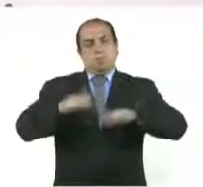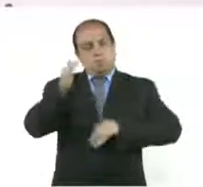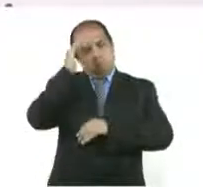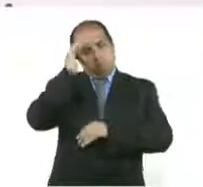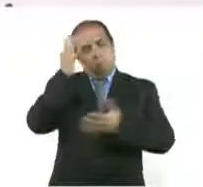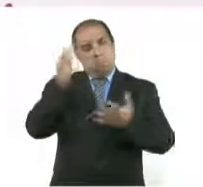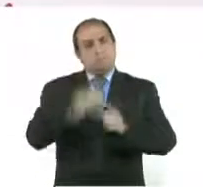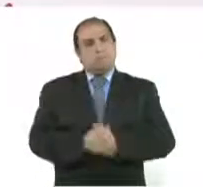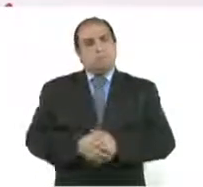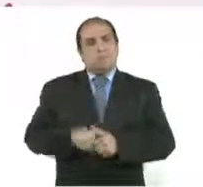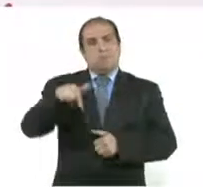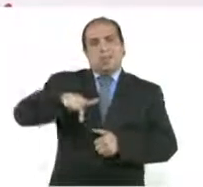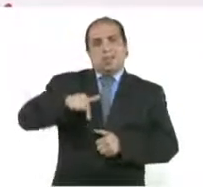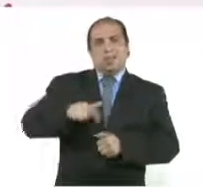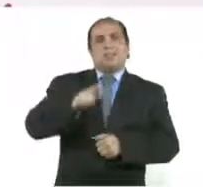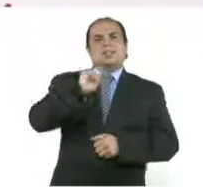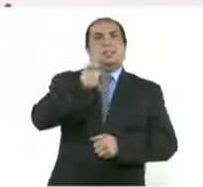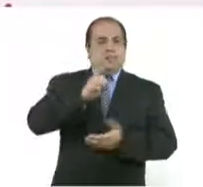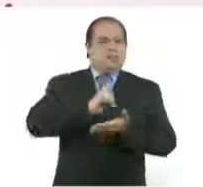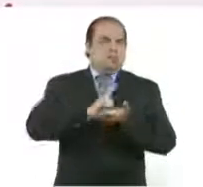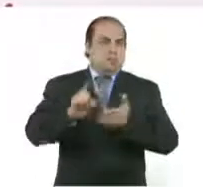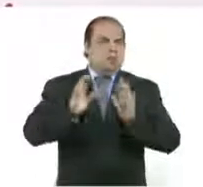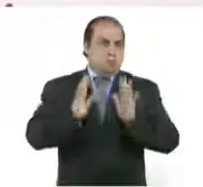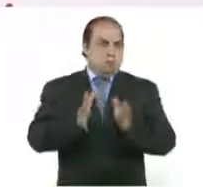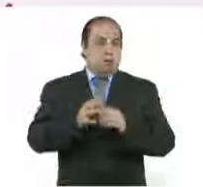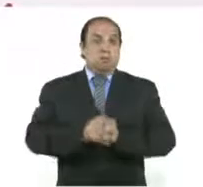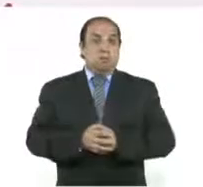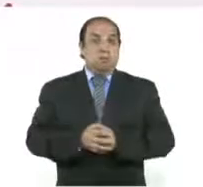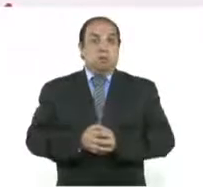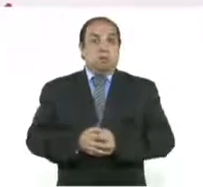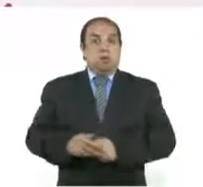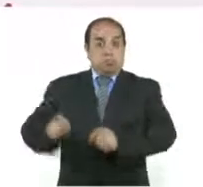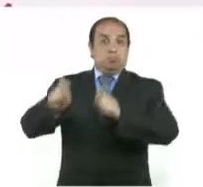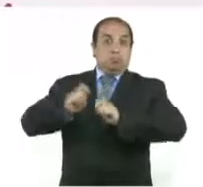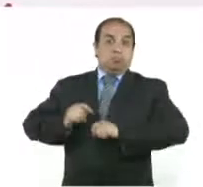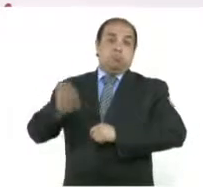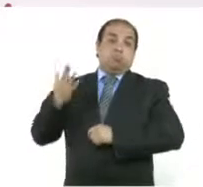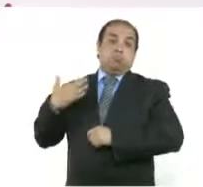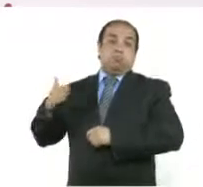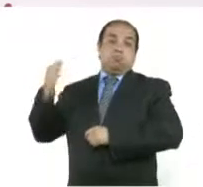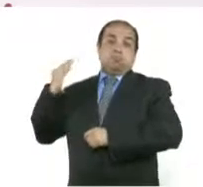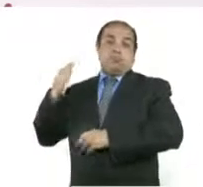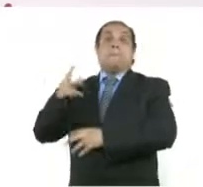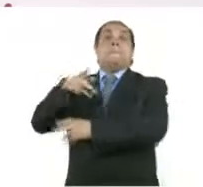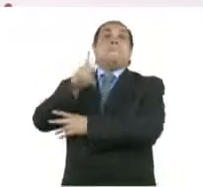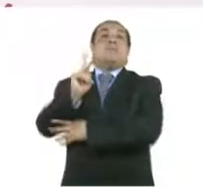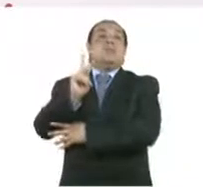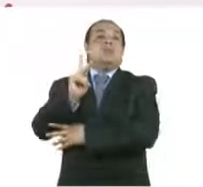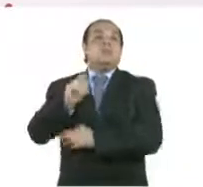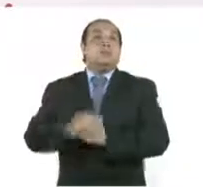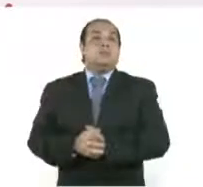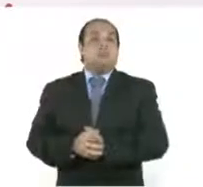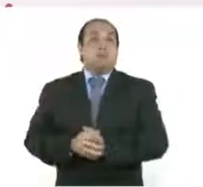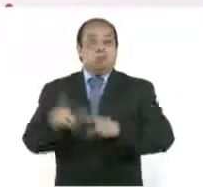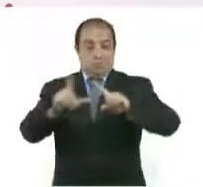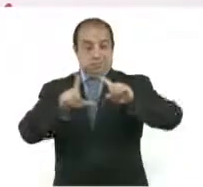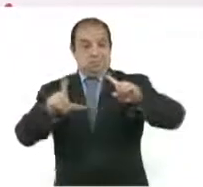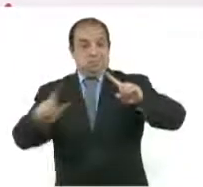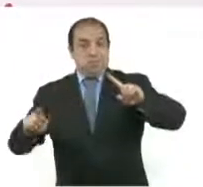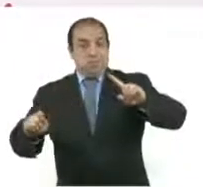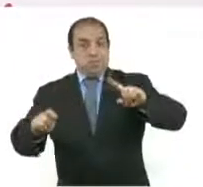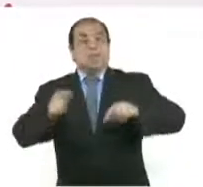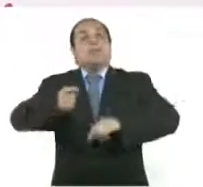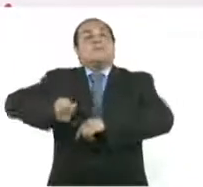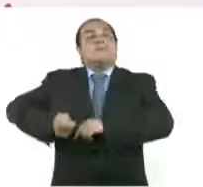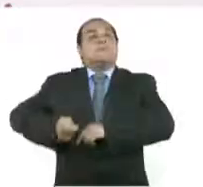aquí ya era un derecho, ya lo recibimos desde antes. Pero en todo el país es la